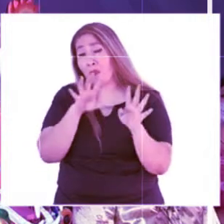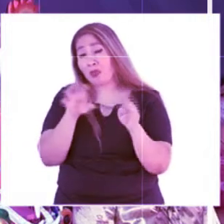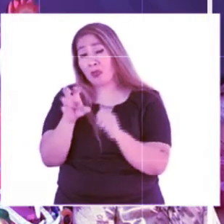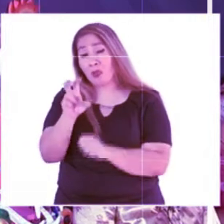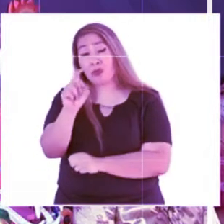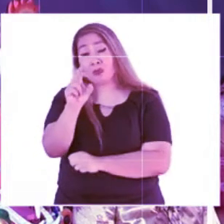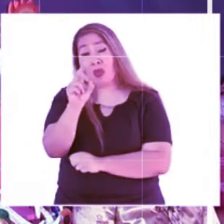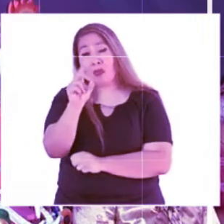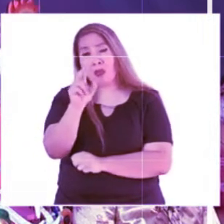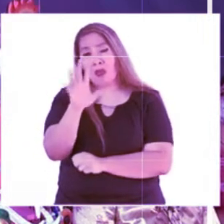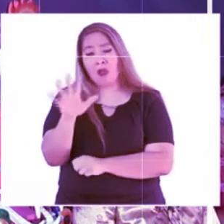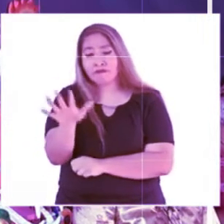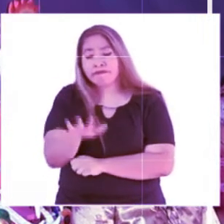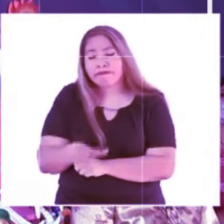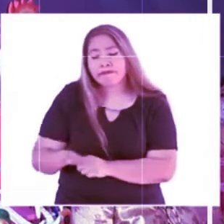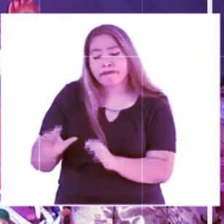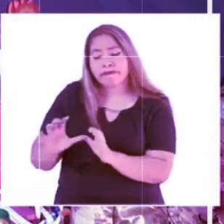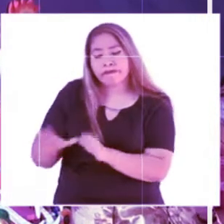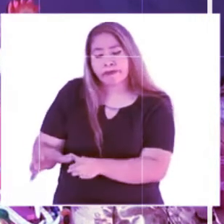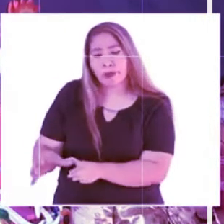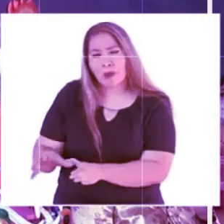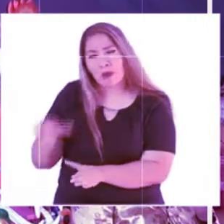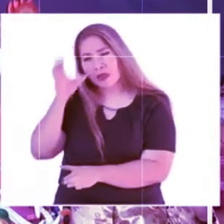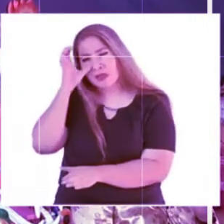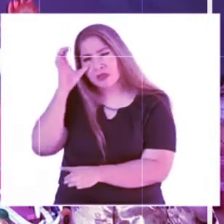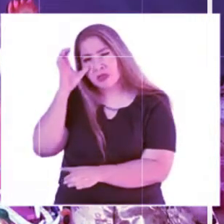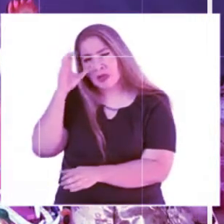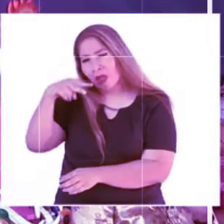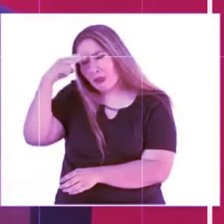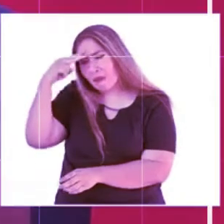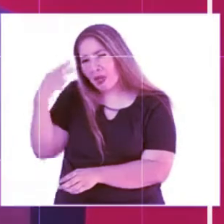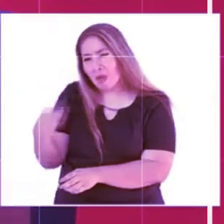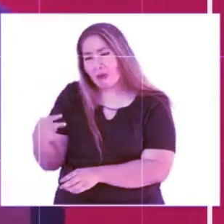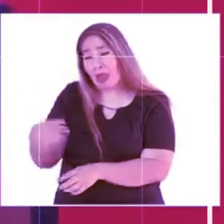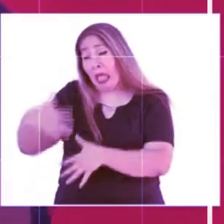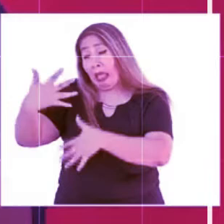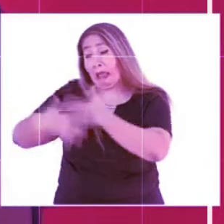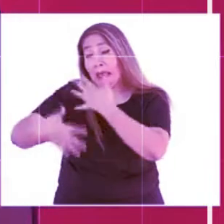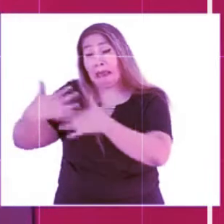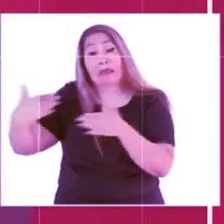1930, la población china en México era de